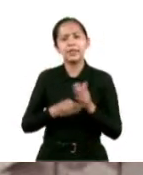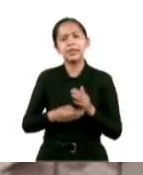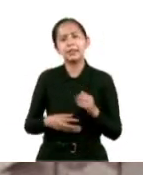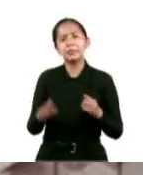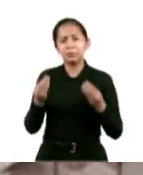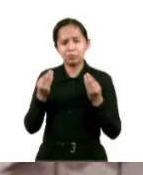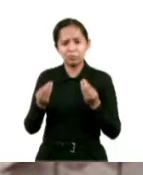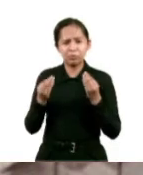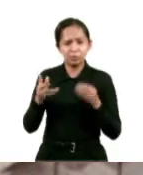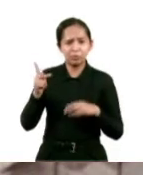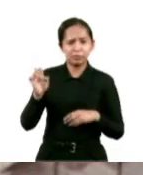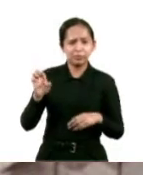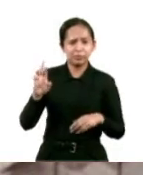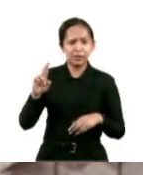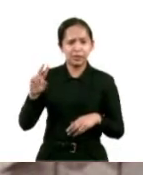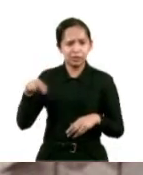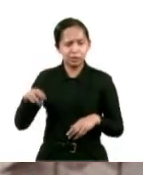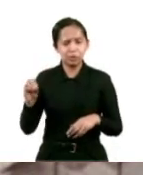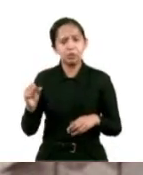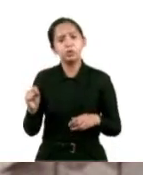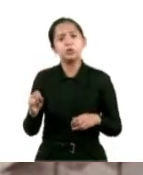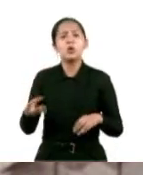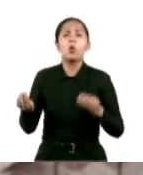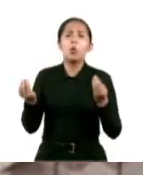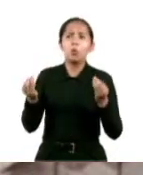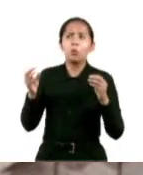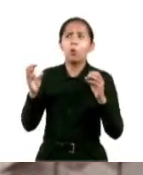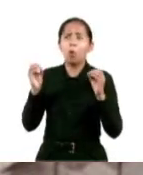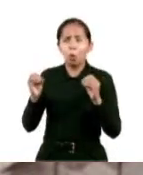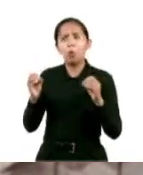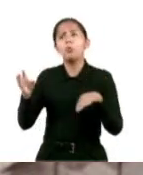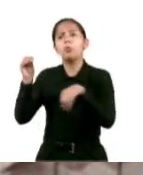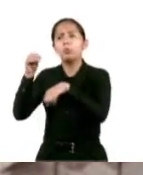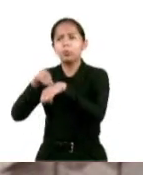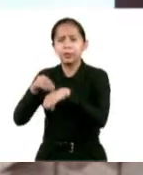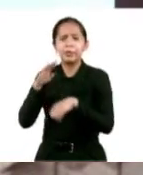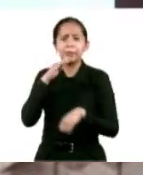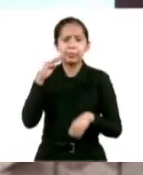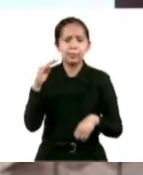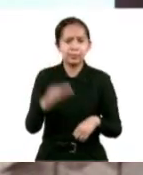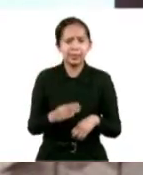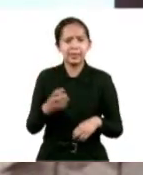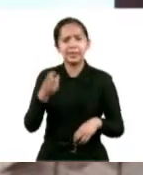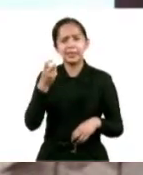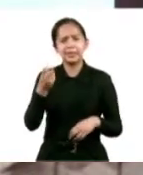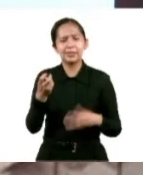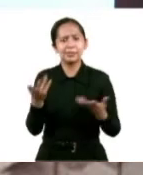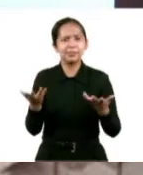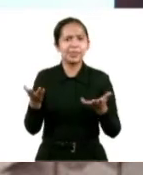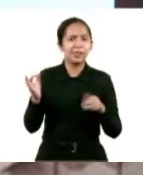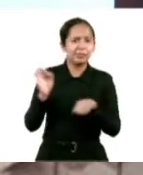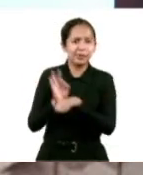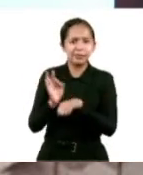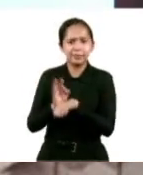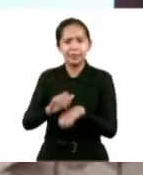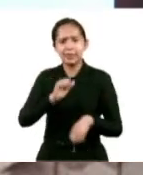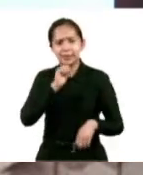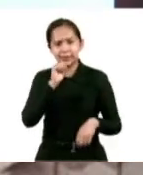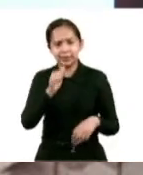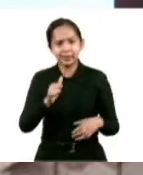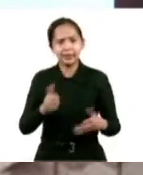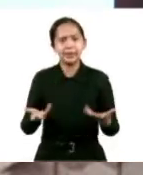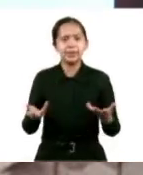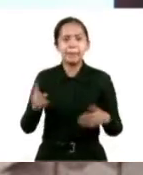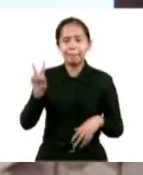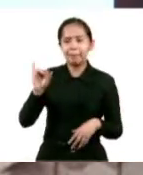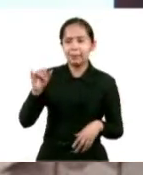y pernos mal colocados. Los posibles factores que contribuyeron al colapso incluyen deficiencias en las propiedades mecánicas de las vigas